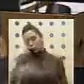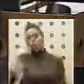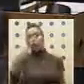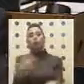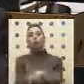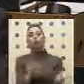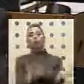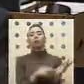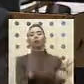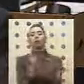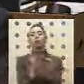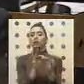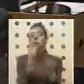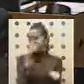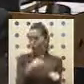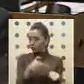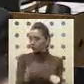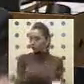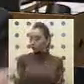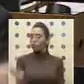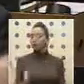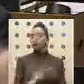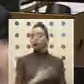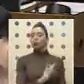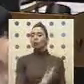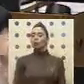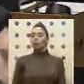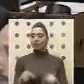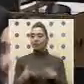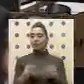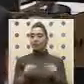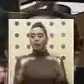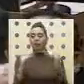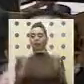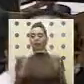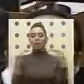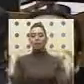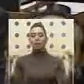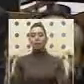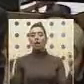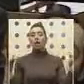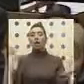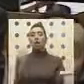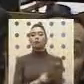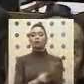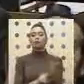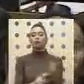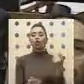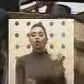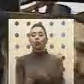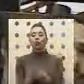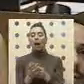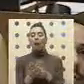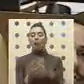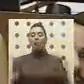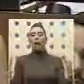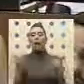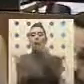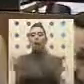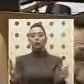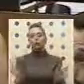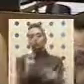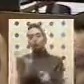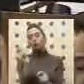Y lo que permitiría, señor presidente, aplanar el impuesto haciendo que lo pague una base más amplia de